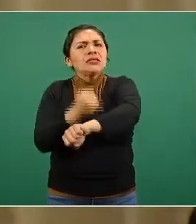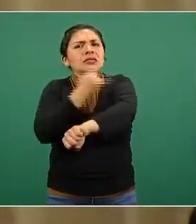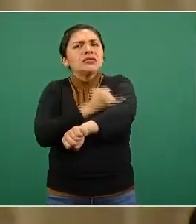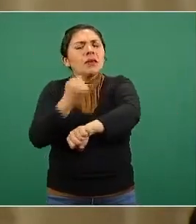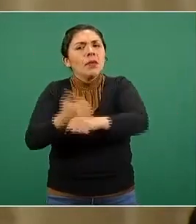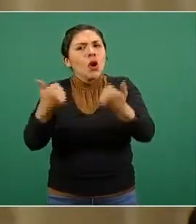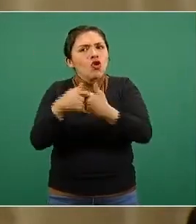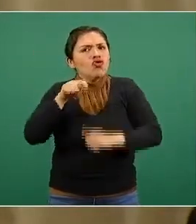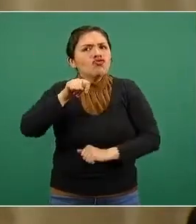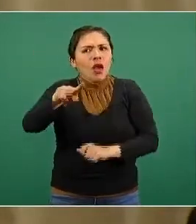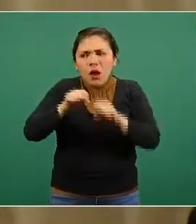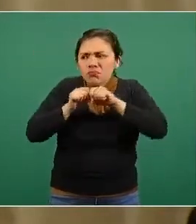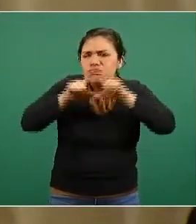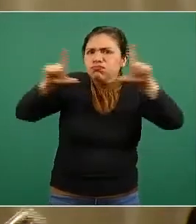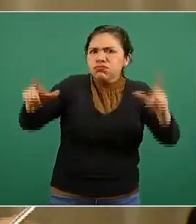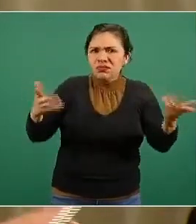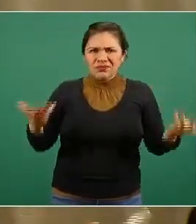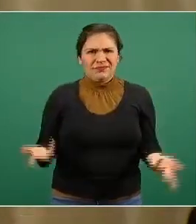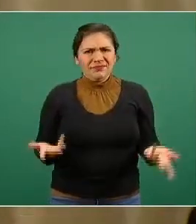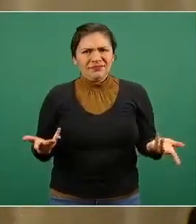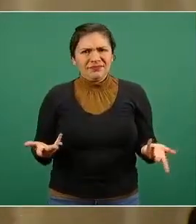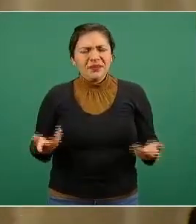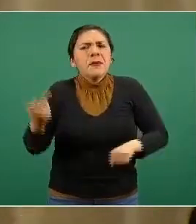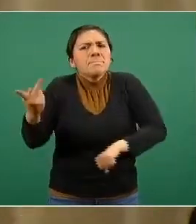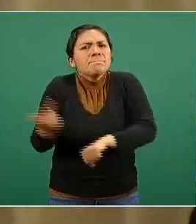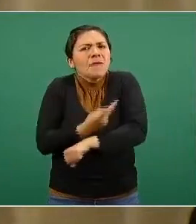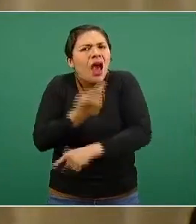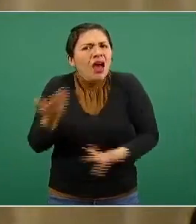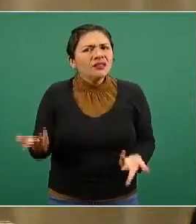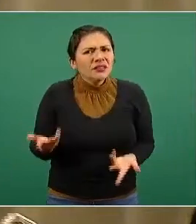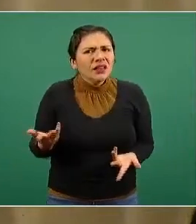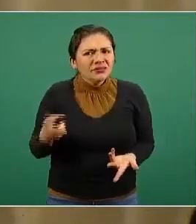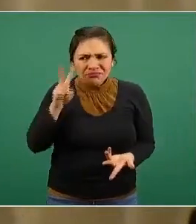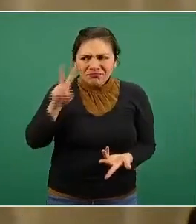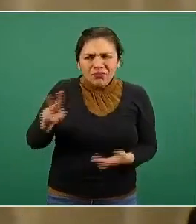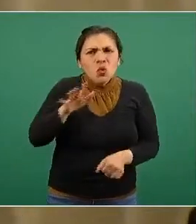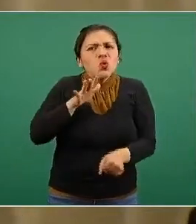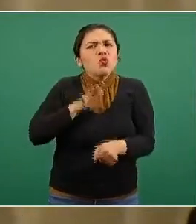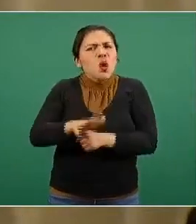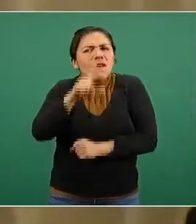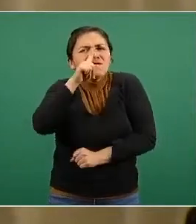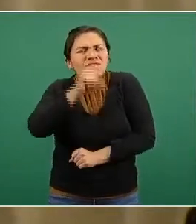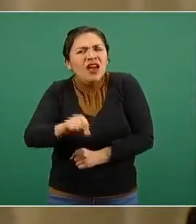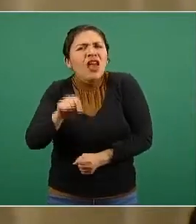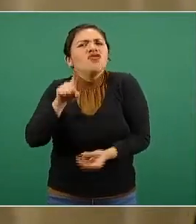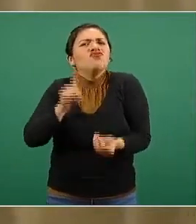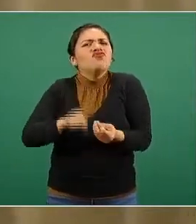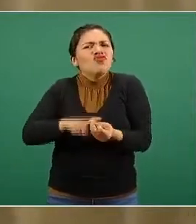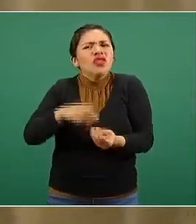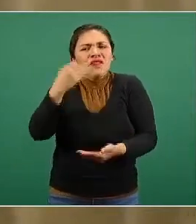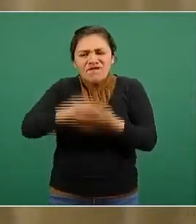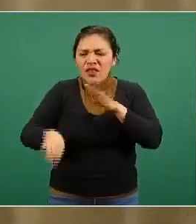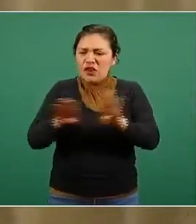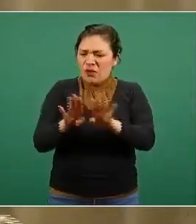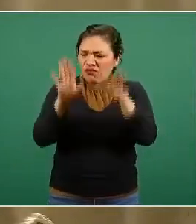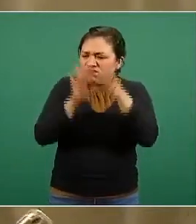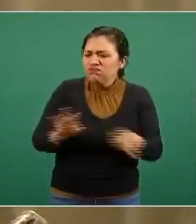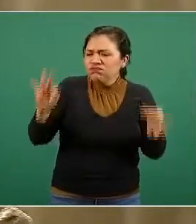vivo. Entonces, ¿qué ocurre aquí? ¿Qué está pasando? ¿Qué está fallando en este mensaje? Y